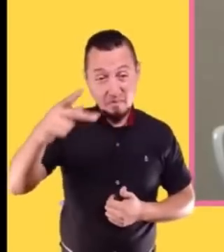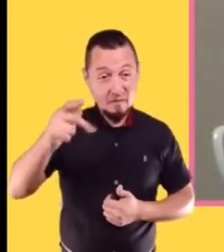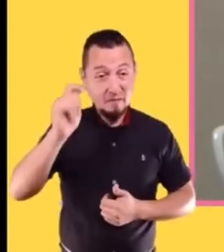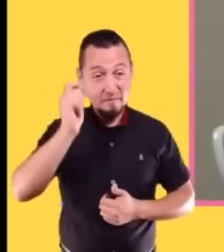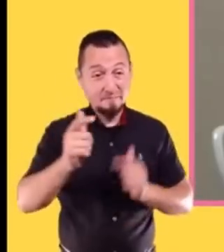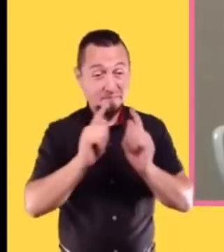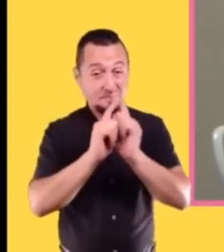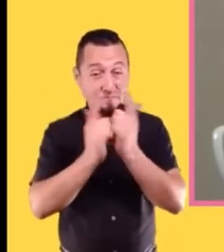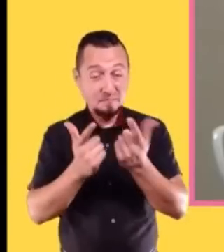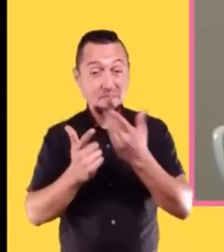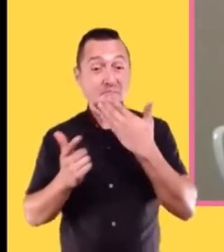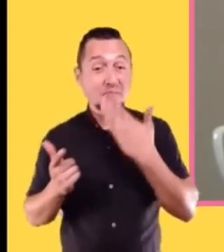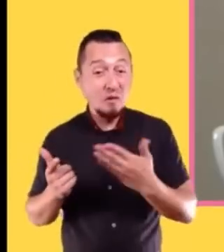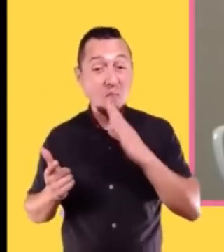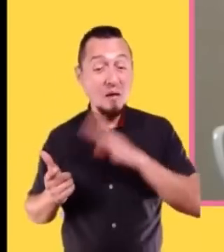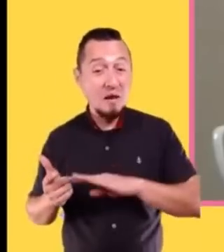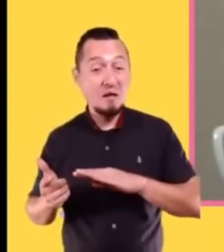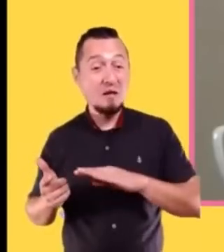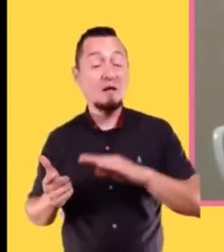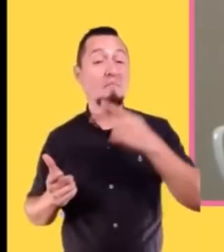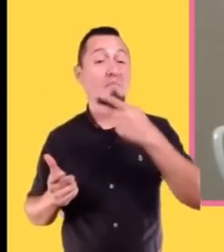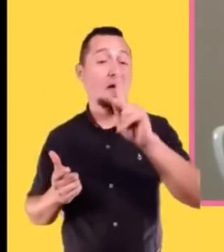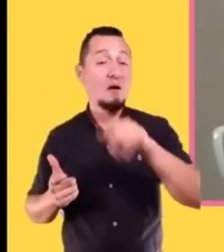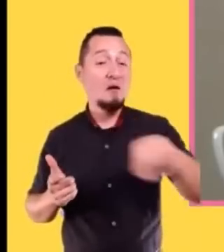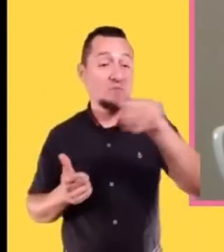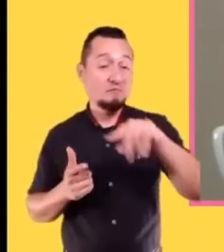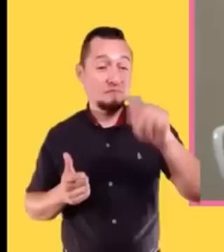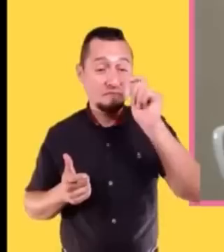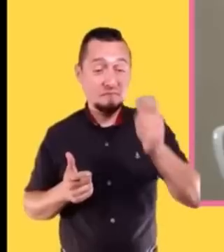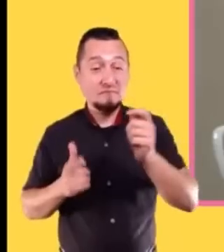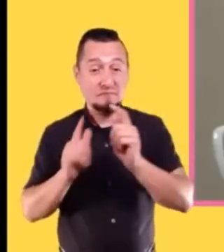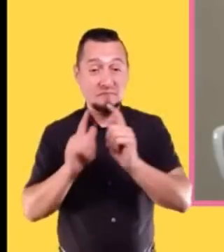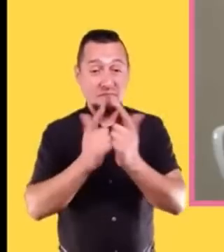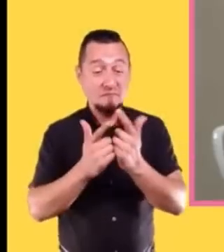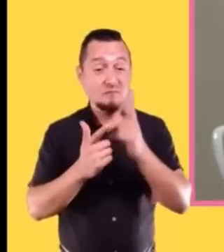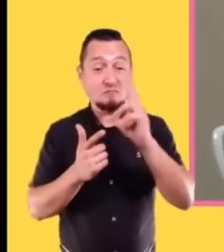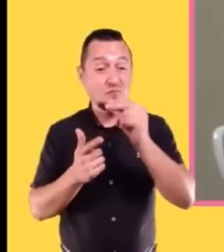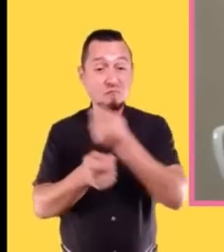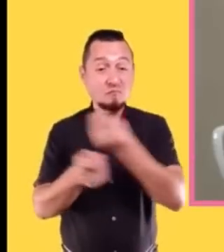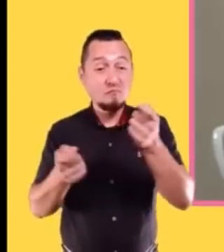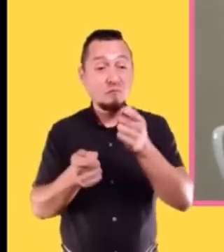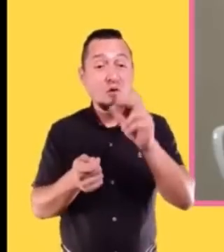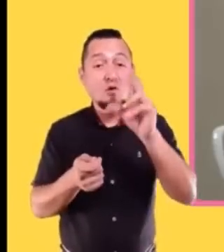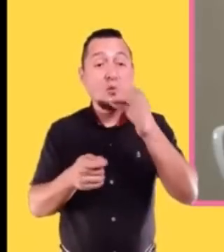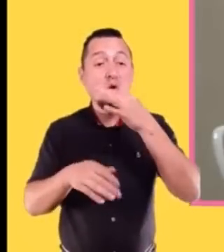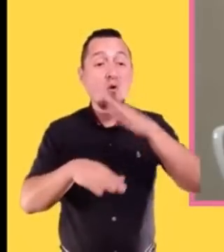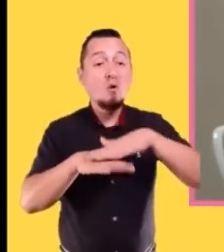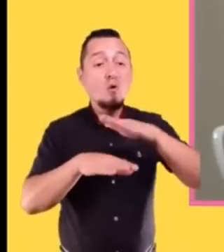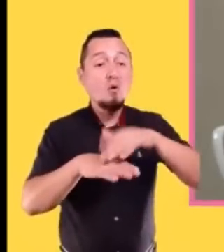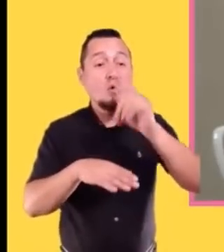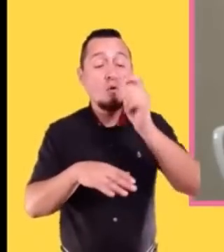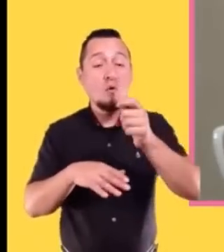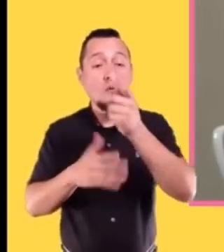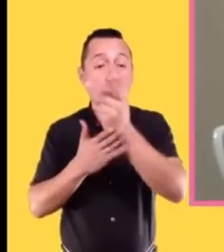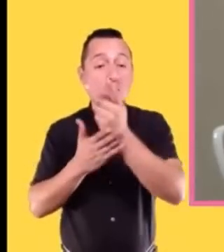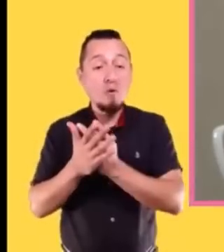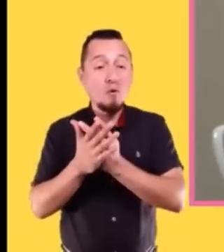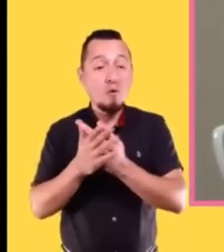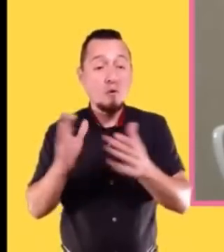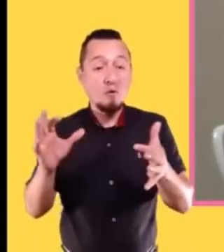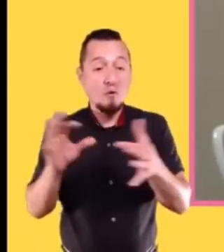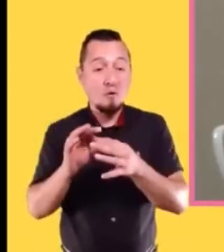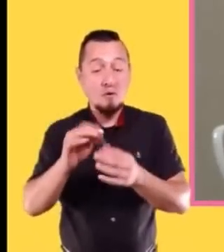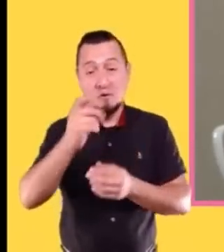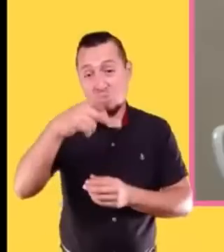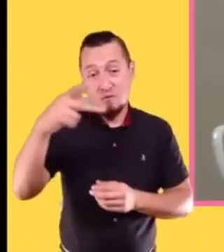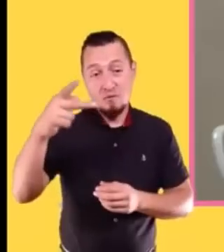bien o mal, sino el que los libros de texto no se pueden distribuir si no está publicado los programas sintéticos. Ese es el quid del